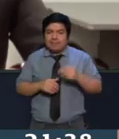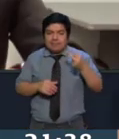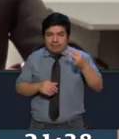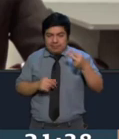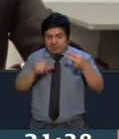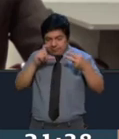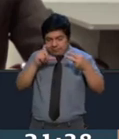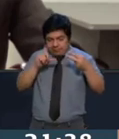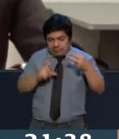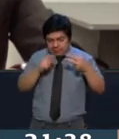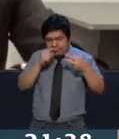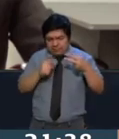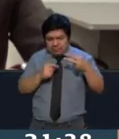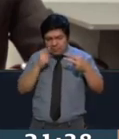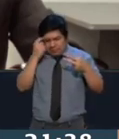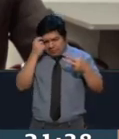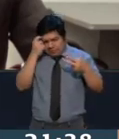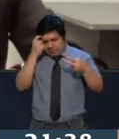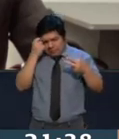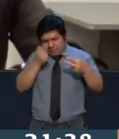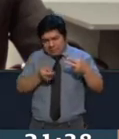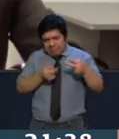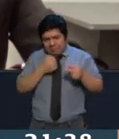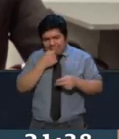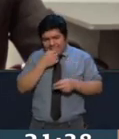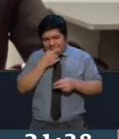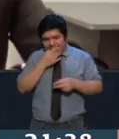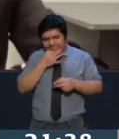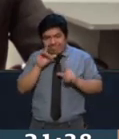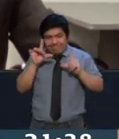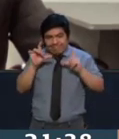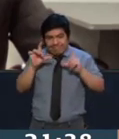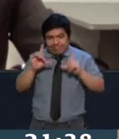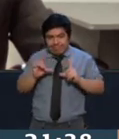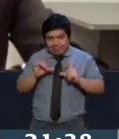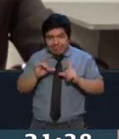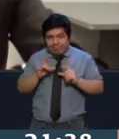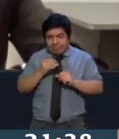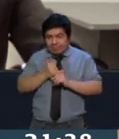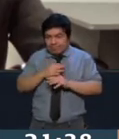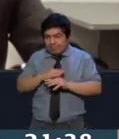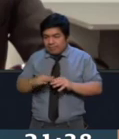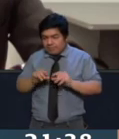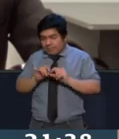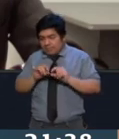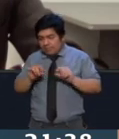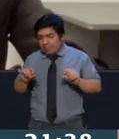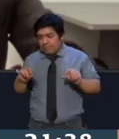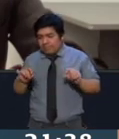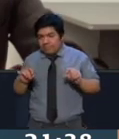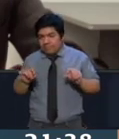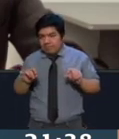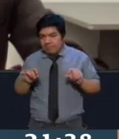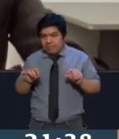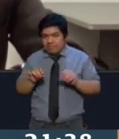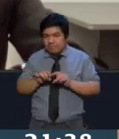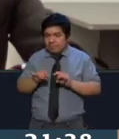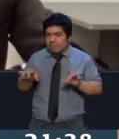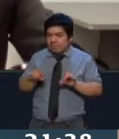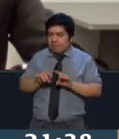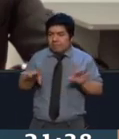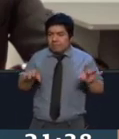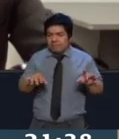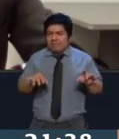te interrumpa, pero me llama la atención que en las fotos que se difundieron en redes sociales, abajo le agregan la leyenda, ¿no? Hazlo viral, que también es una